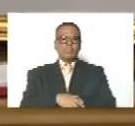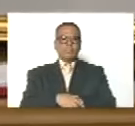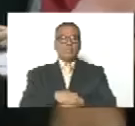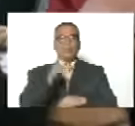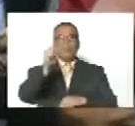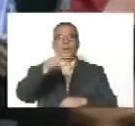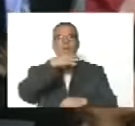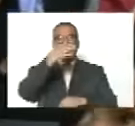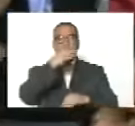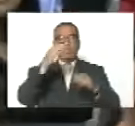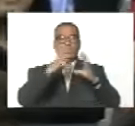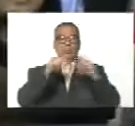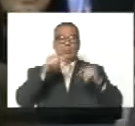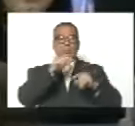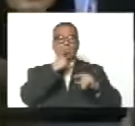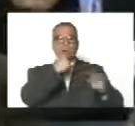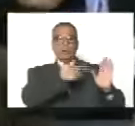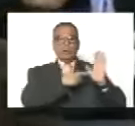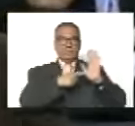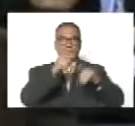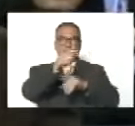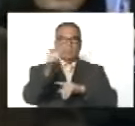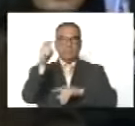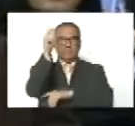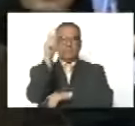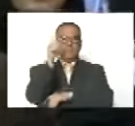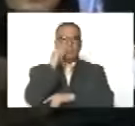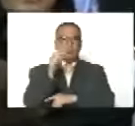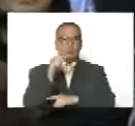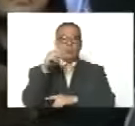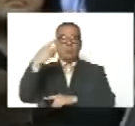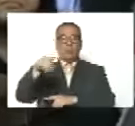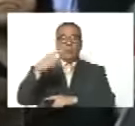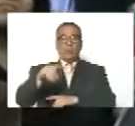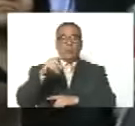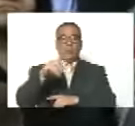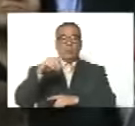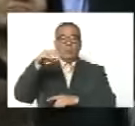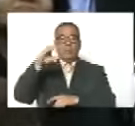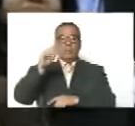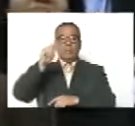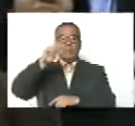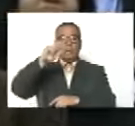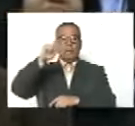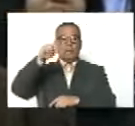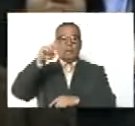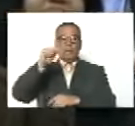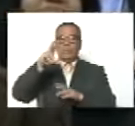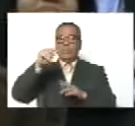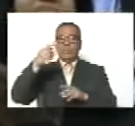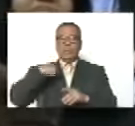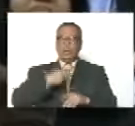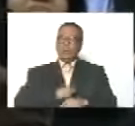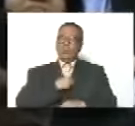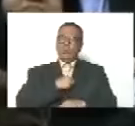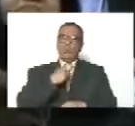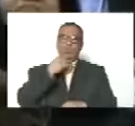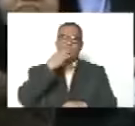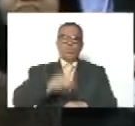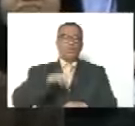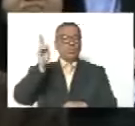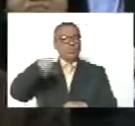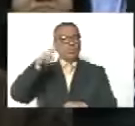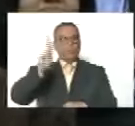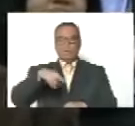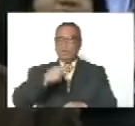Buenas tardes a todos los presentes. La democracia cristiana no tiene duda alguna,